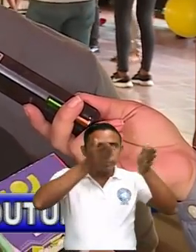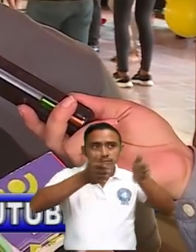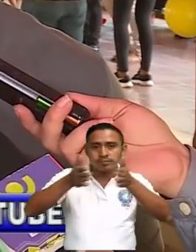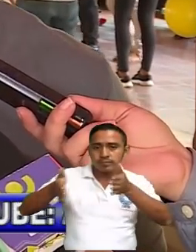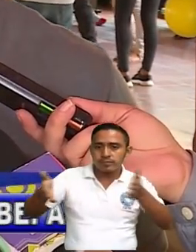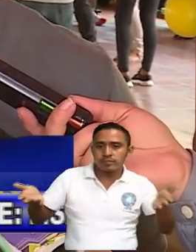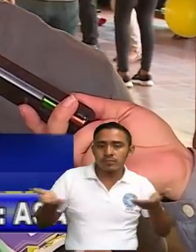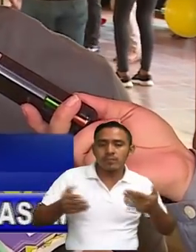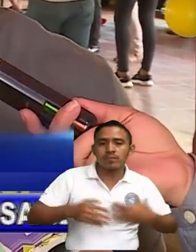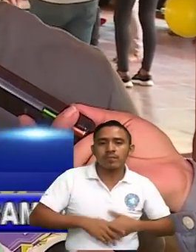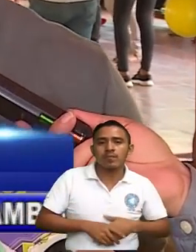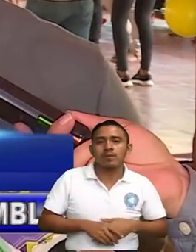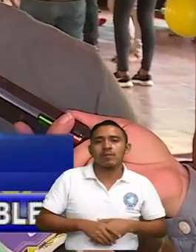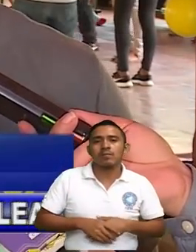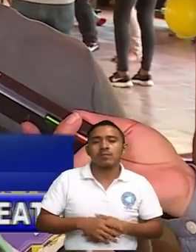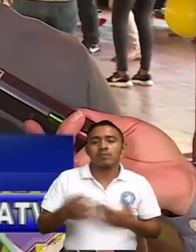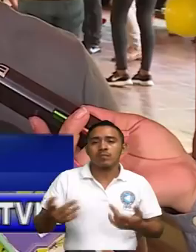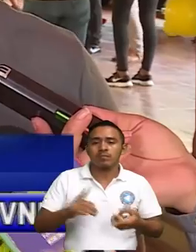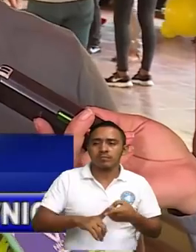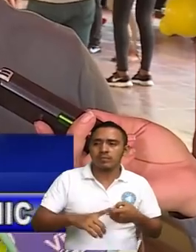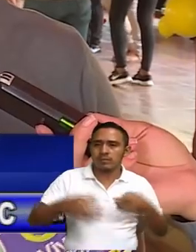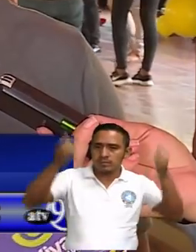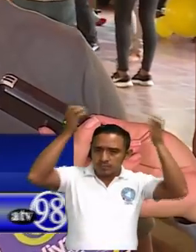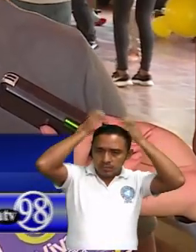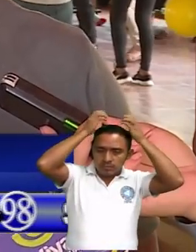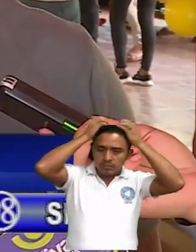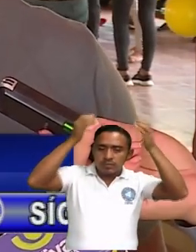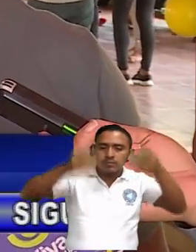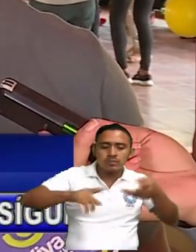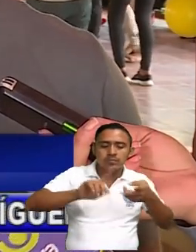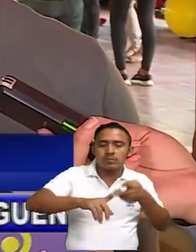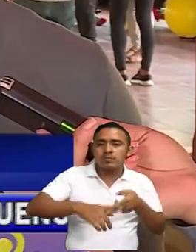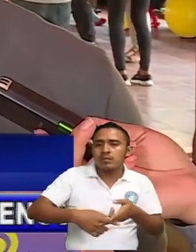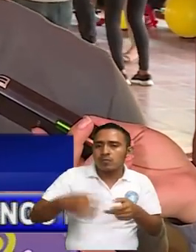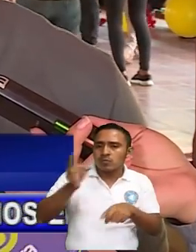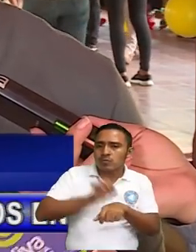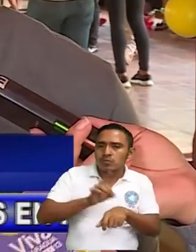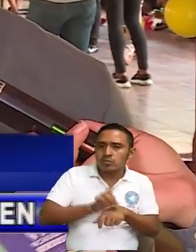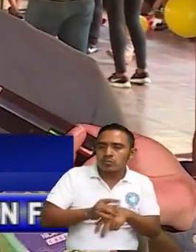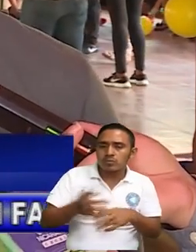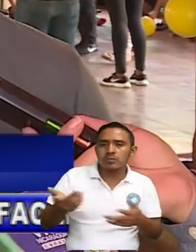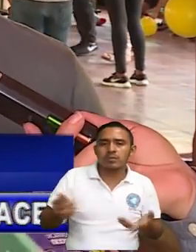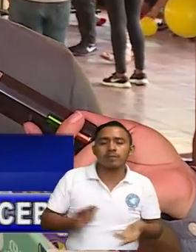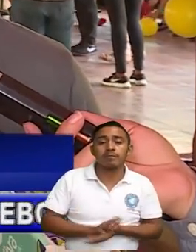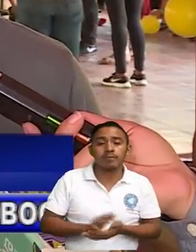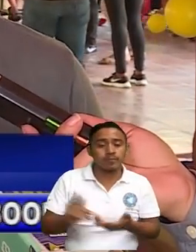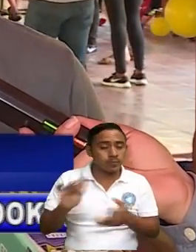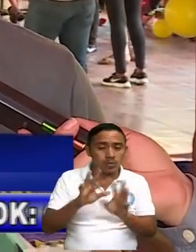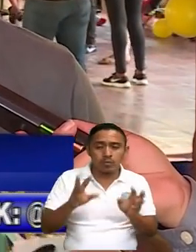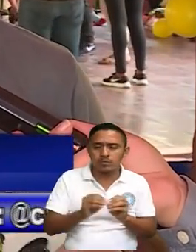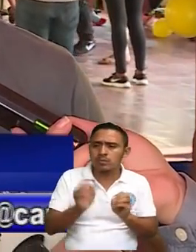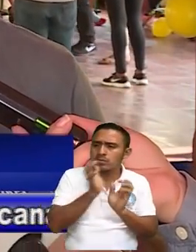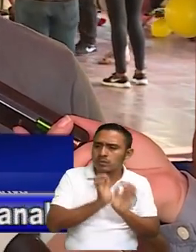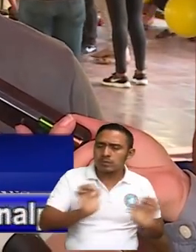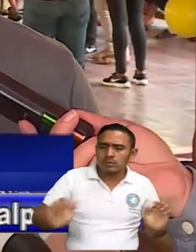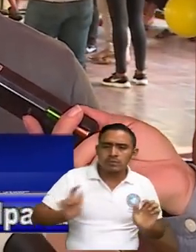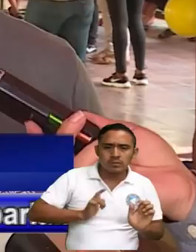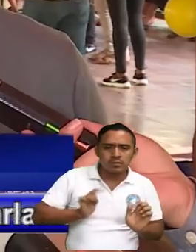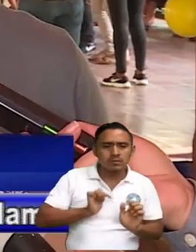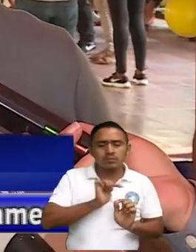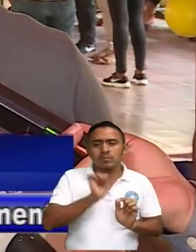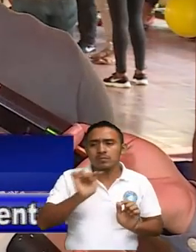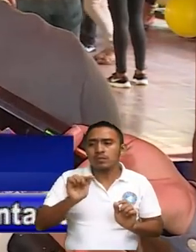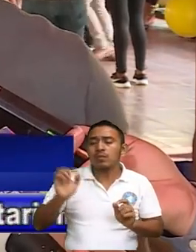que también son médicos, enfermeros, la promotoría, los padres de familia que también tienen estos niños. Tenemos niños acá que son de